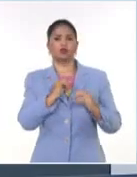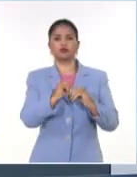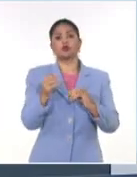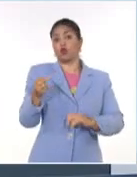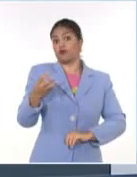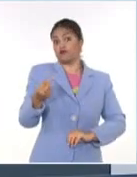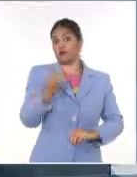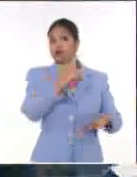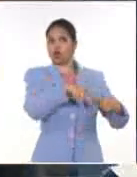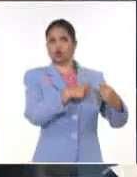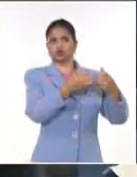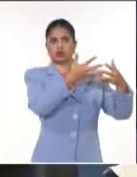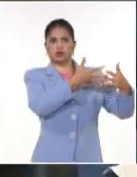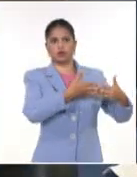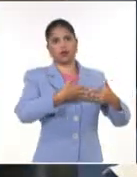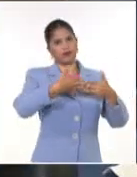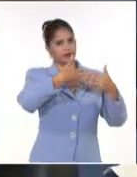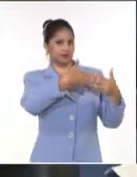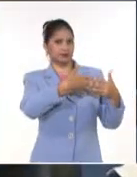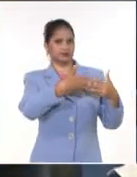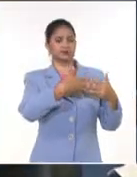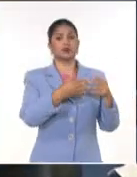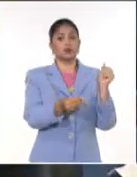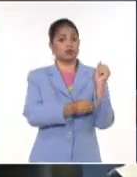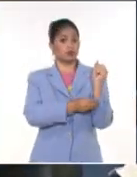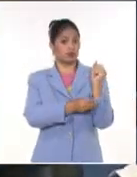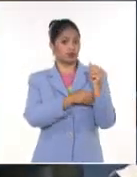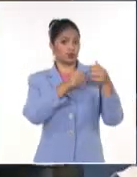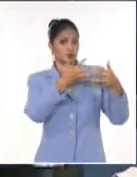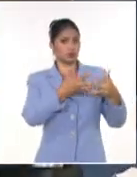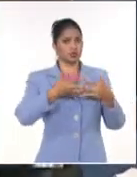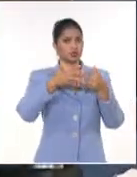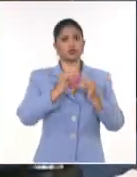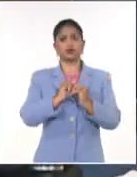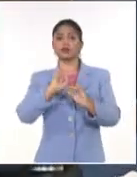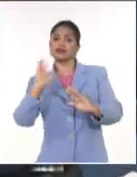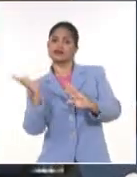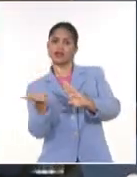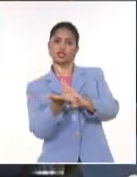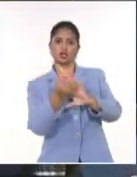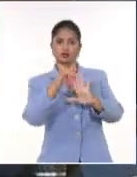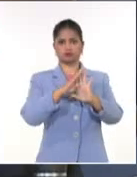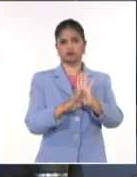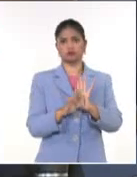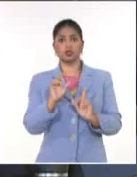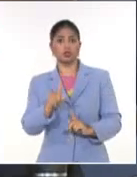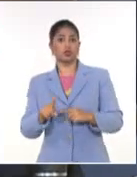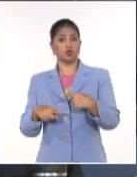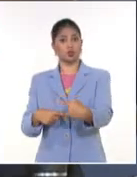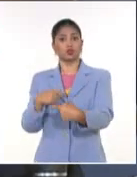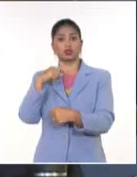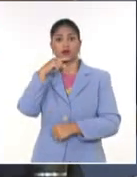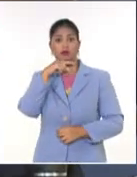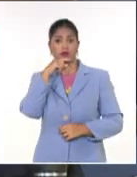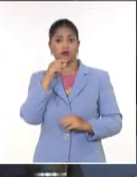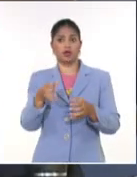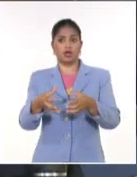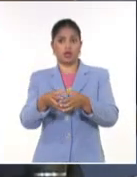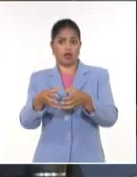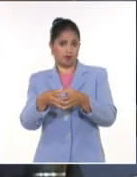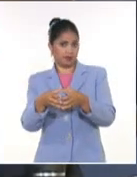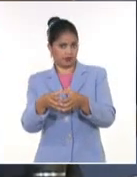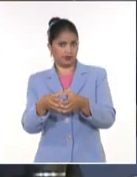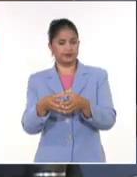gigante euroasiático. El poder de Washington introdujo sanciones contra el grupo mediático Rossiya Zemlya, el cual reúne a